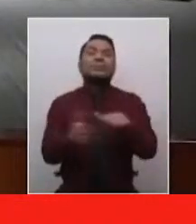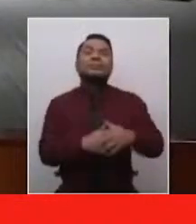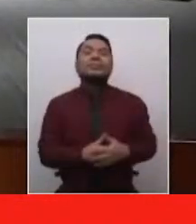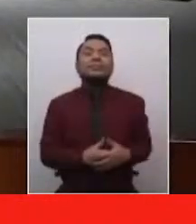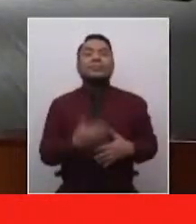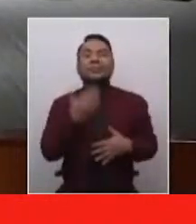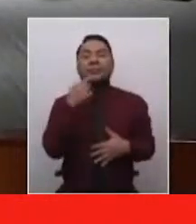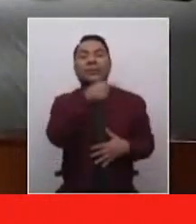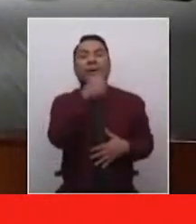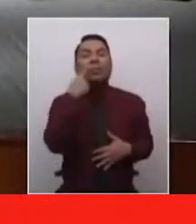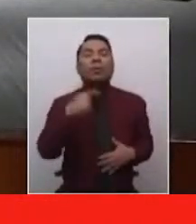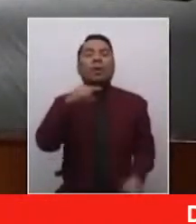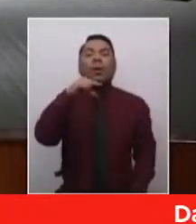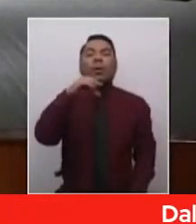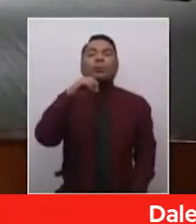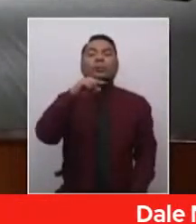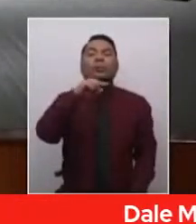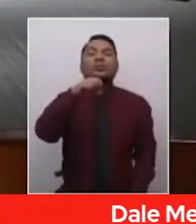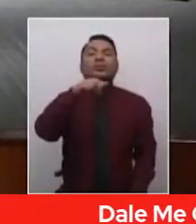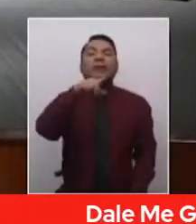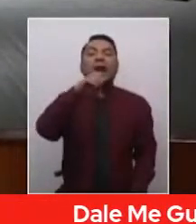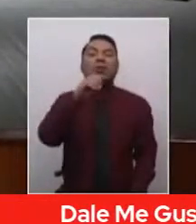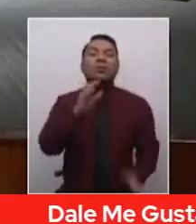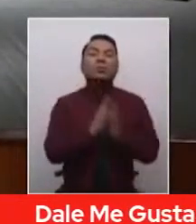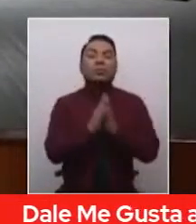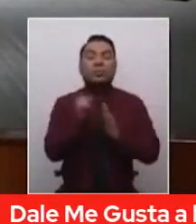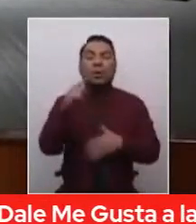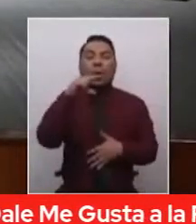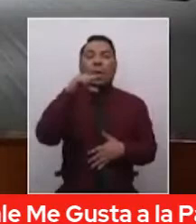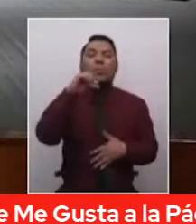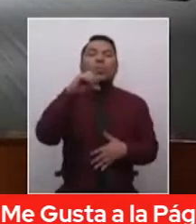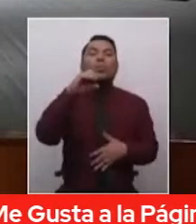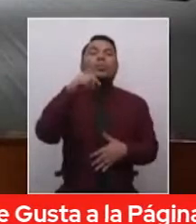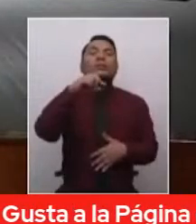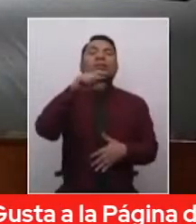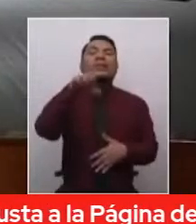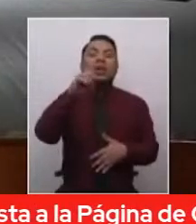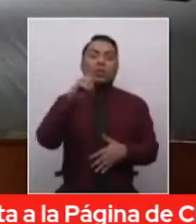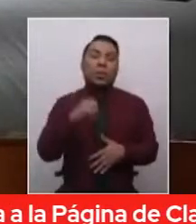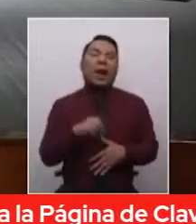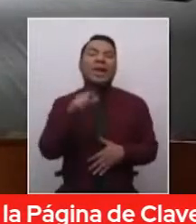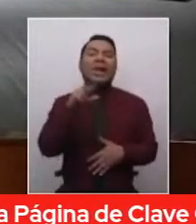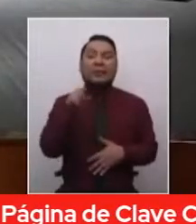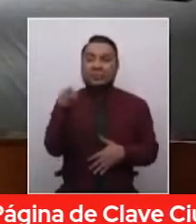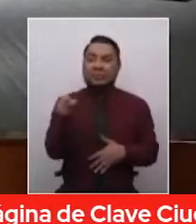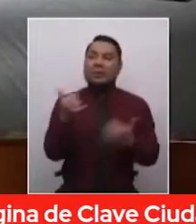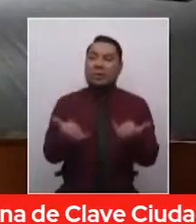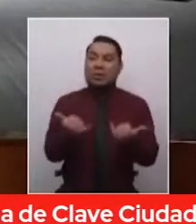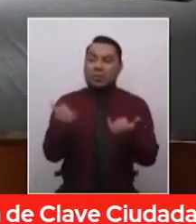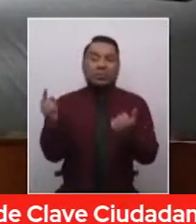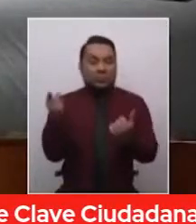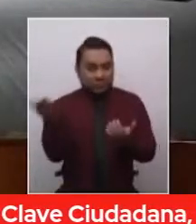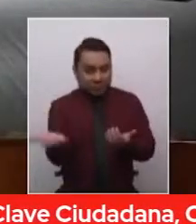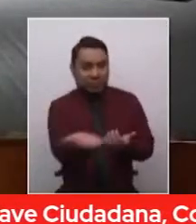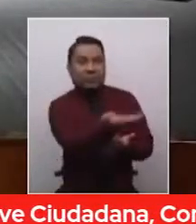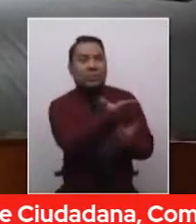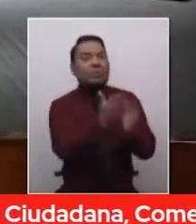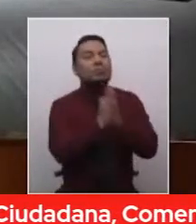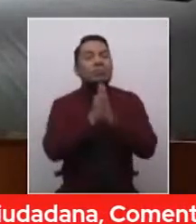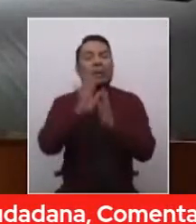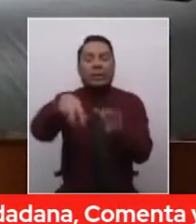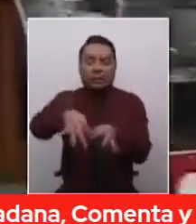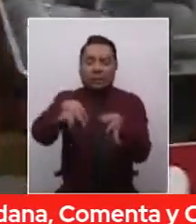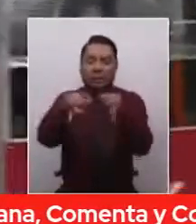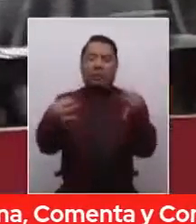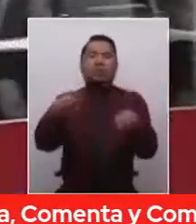candidato, es el candidato Gonzalo. Candidato, por favor. Vamos con el candidato Gonzalo Alegría. Es su turno de acercarse al ánfora para